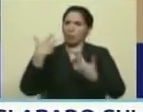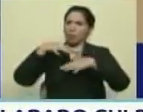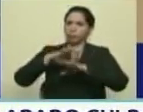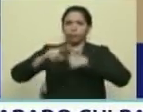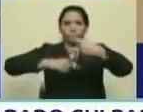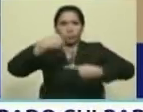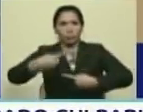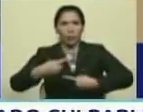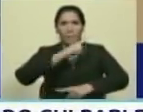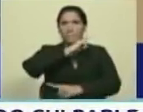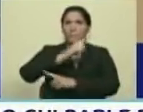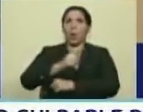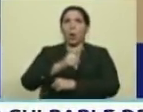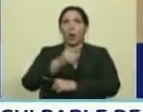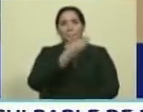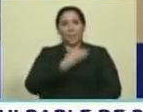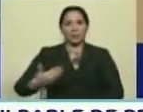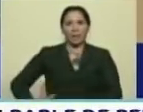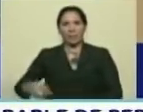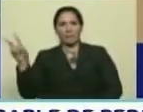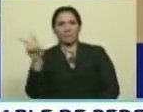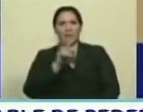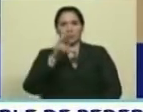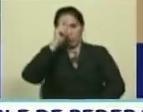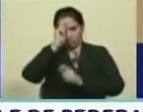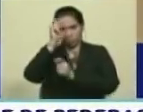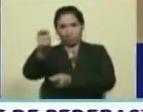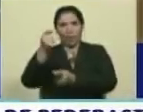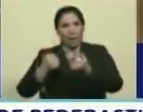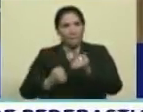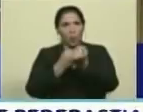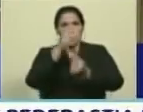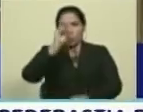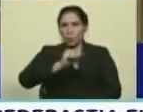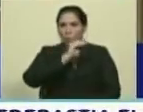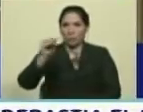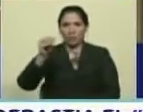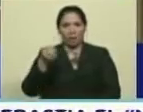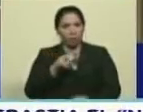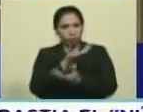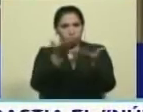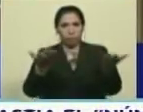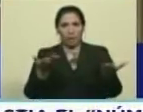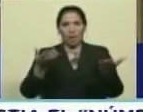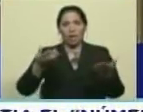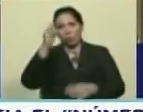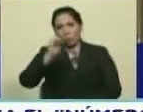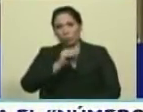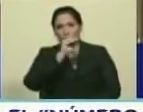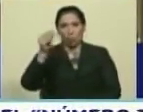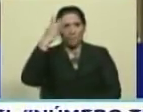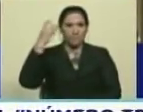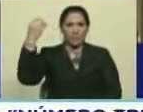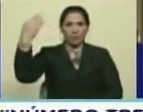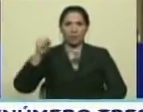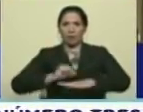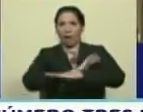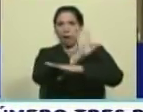próximo mandato como presidente de Venezuela. Dios bendiga a usted y Dios bendiga al ALBA. Gracias.